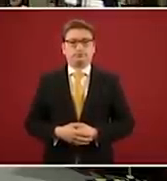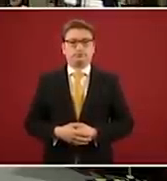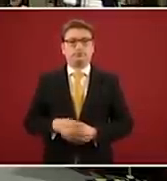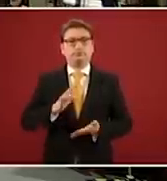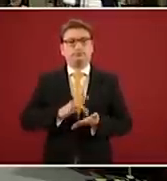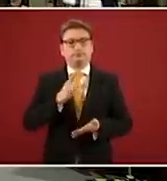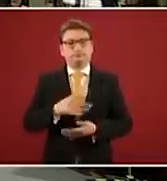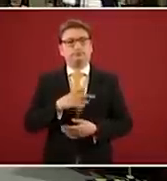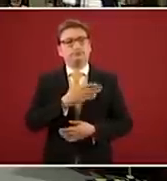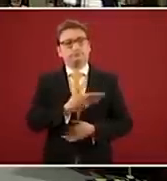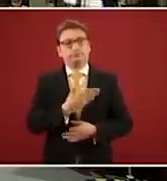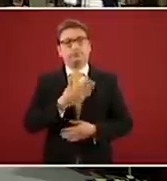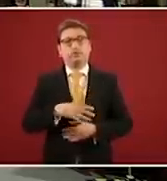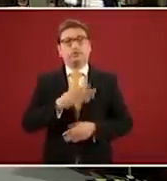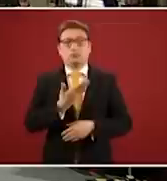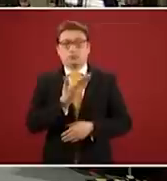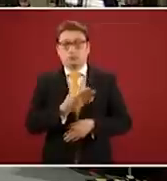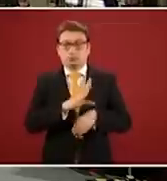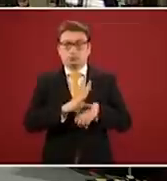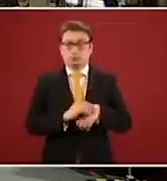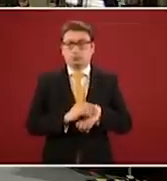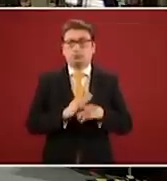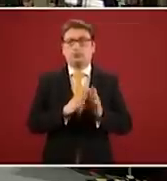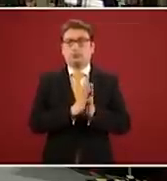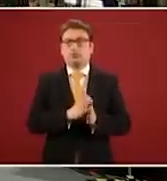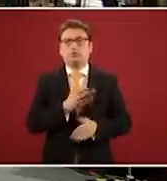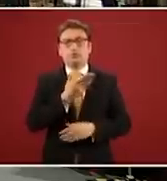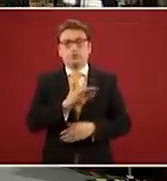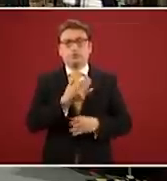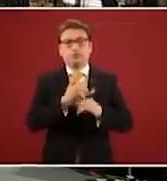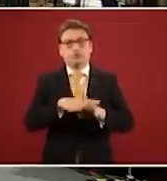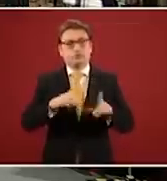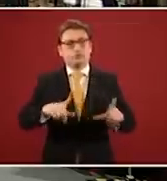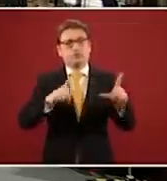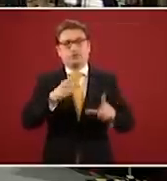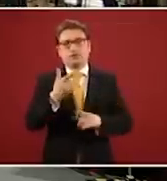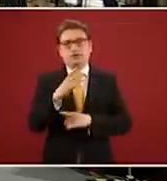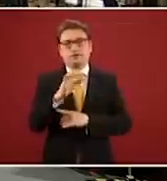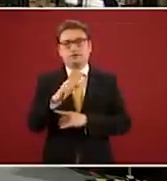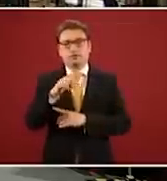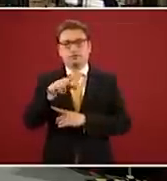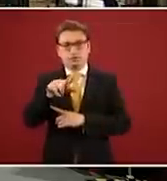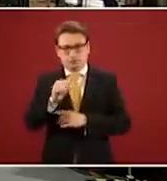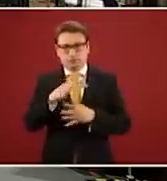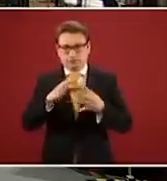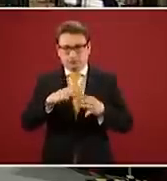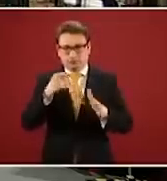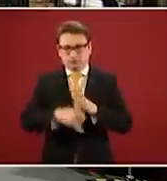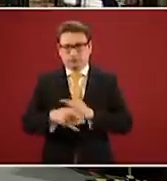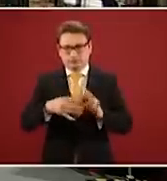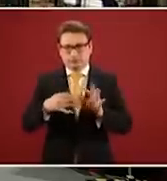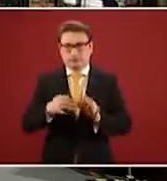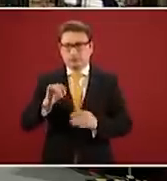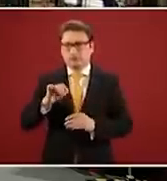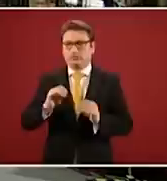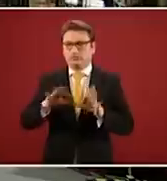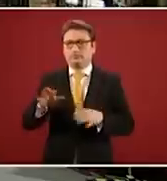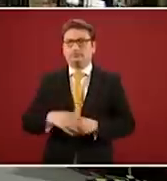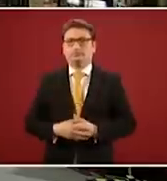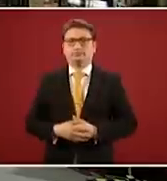Gracias, doctor. Quería pedirle si por favor nos podría explicar a detalle la lámina de García Luna. Sí, por supuesto. A ver,